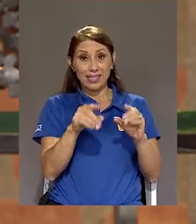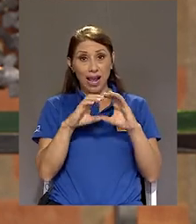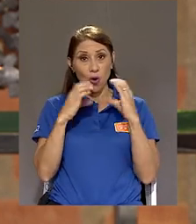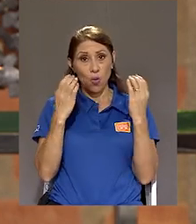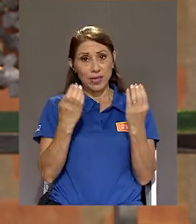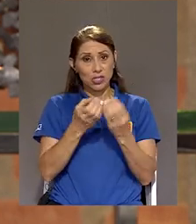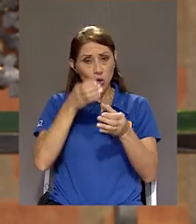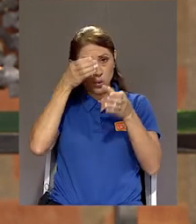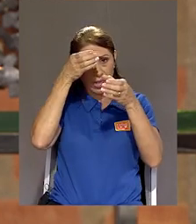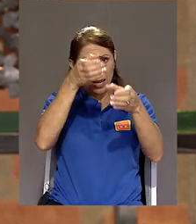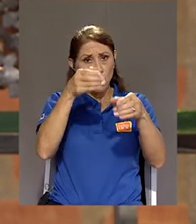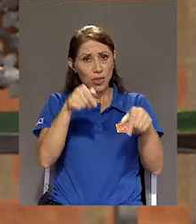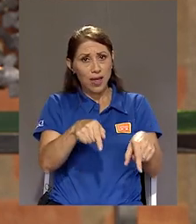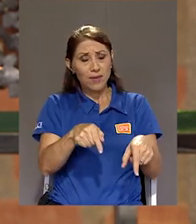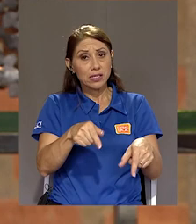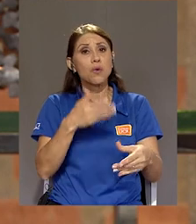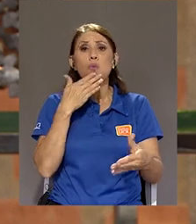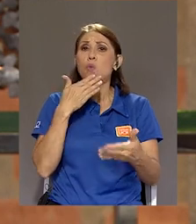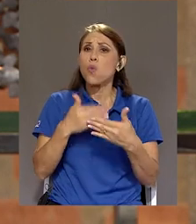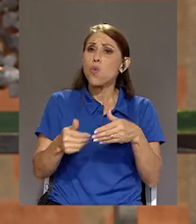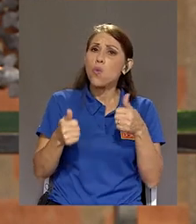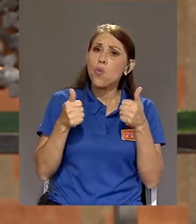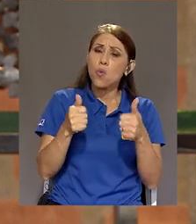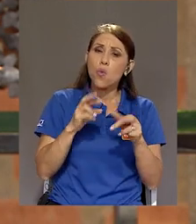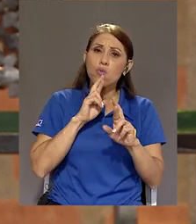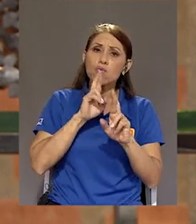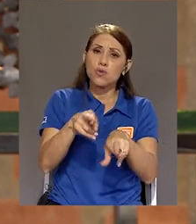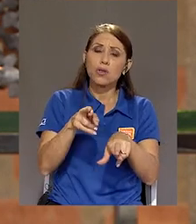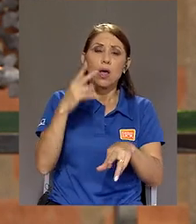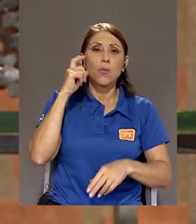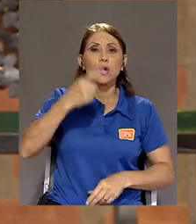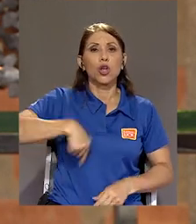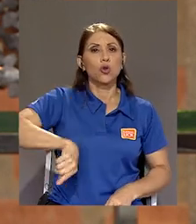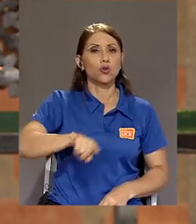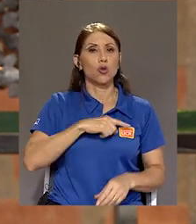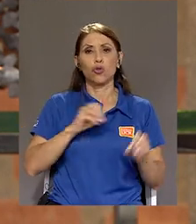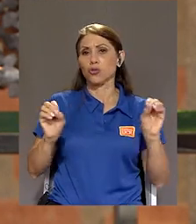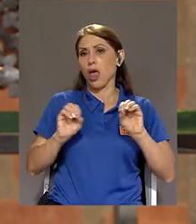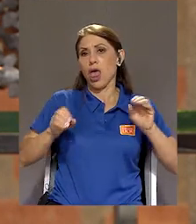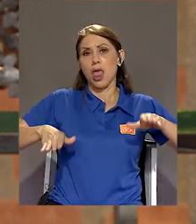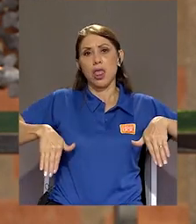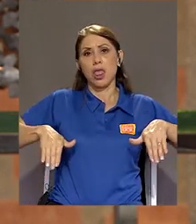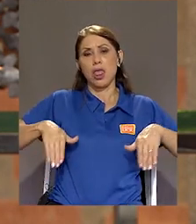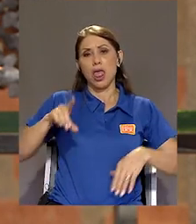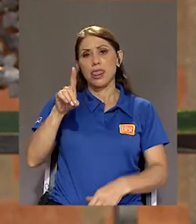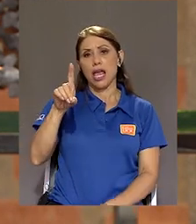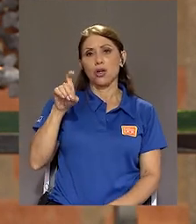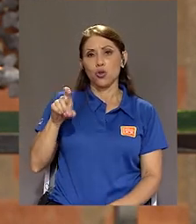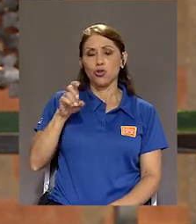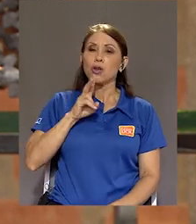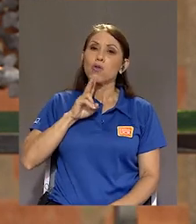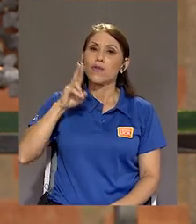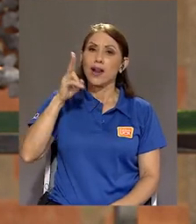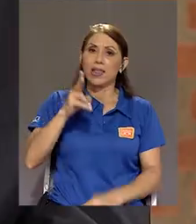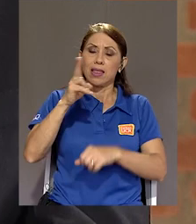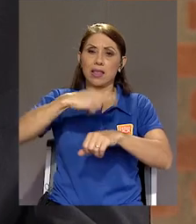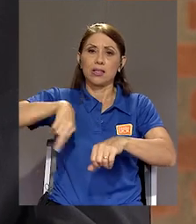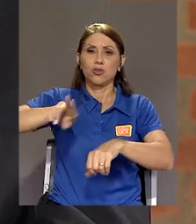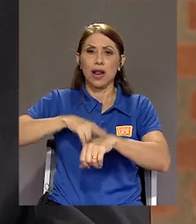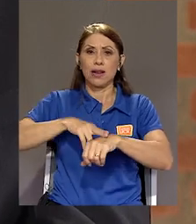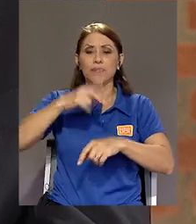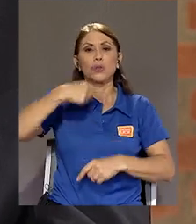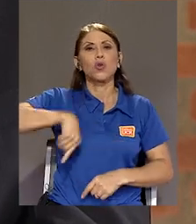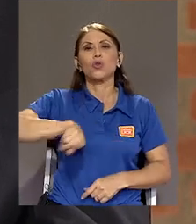eficaz en el resultado porque no hicimos diagnóstico de la realidad nacional, ni se trataba de eso, sino que